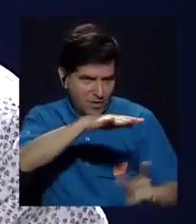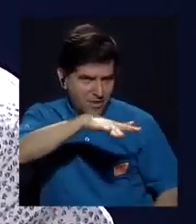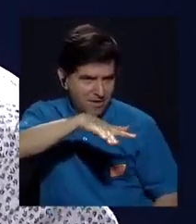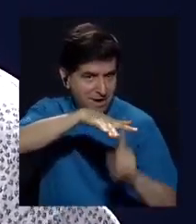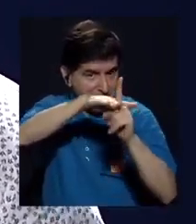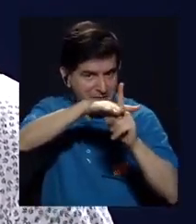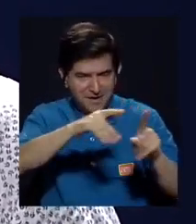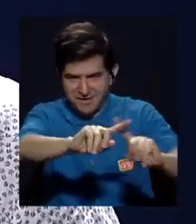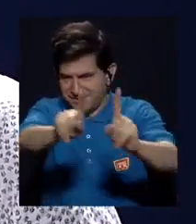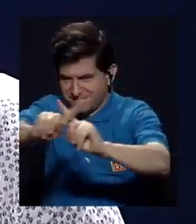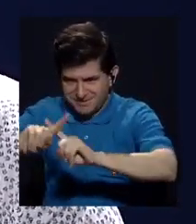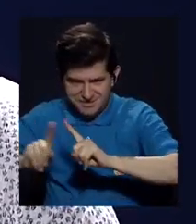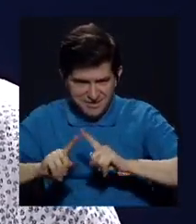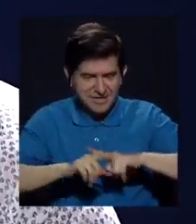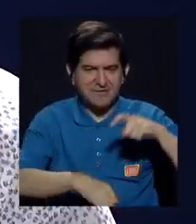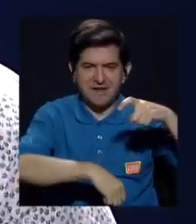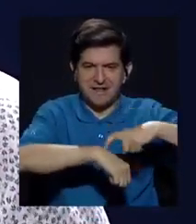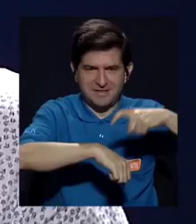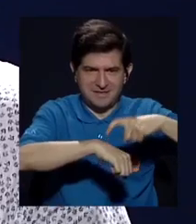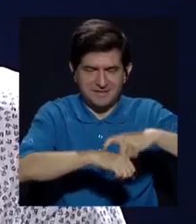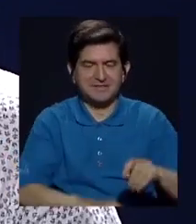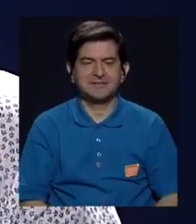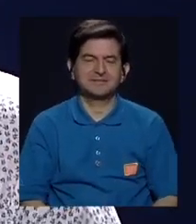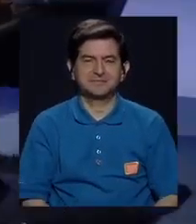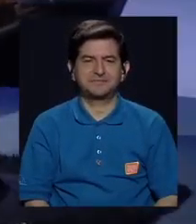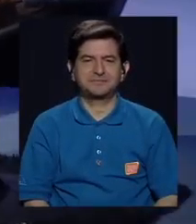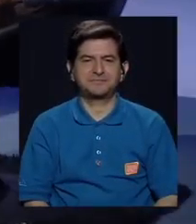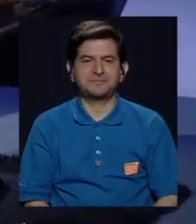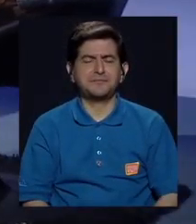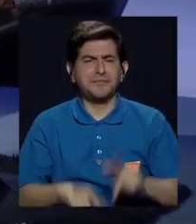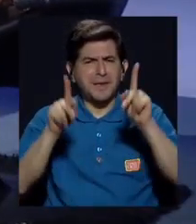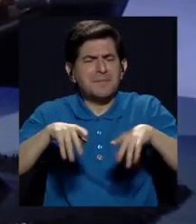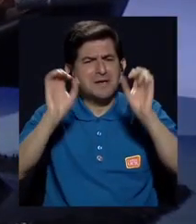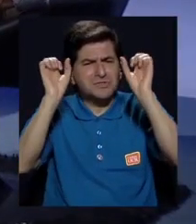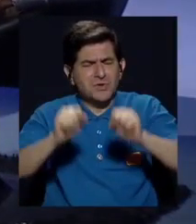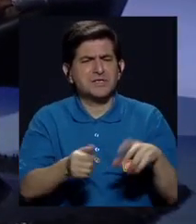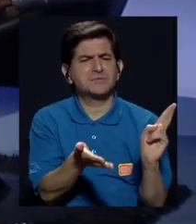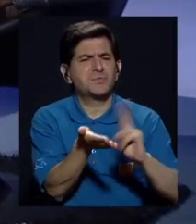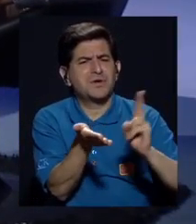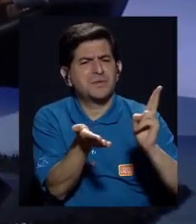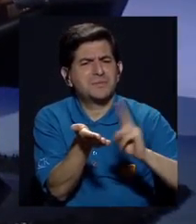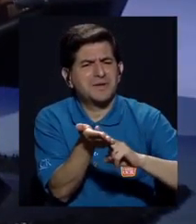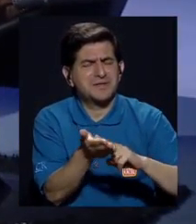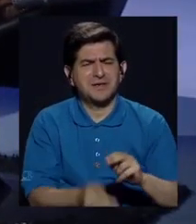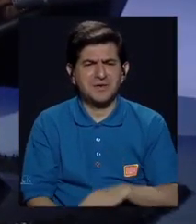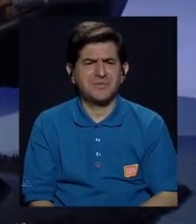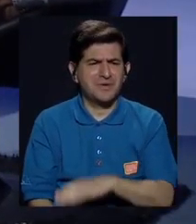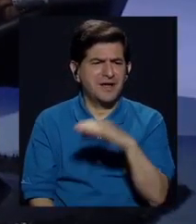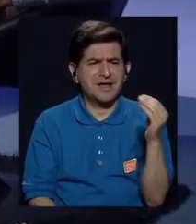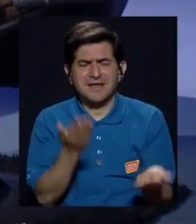aparece en muchas facetas, en muchas caras. ¿Cómo la gente podría matricularse y un poco entrar en esa